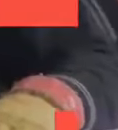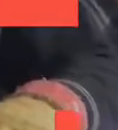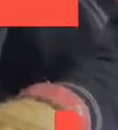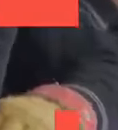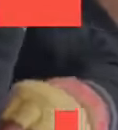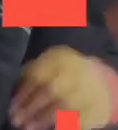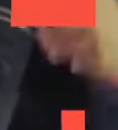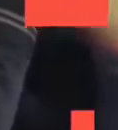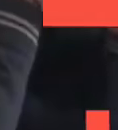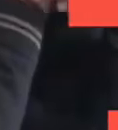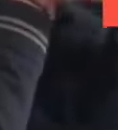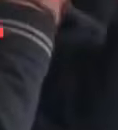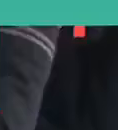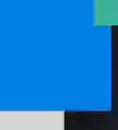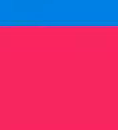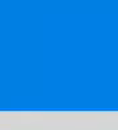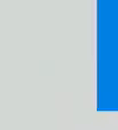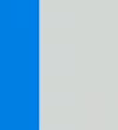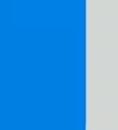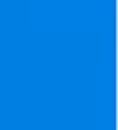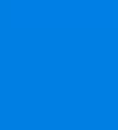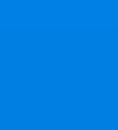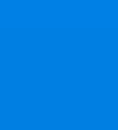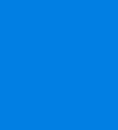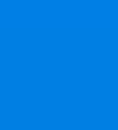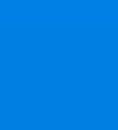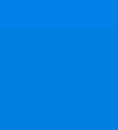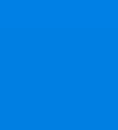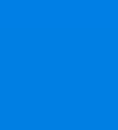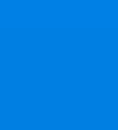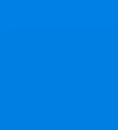Aprendo en casa, primaria.